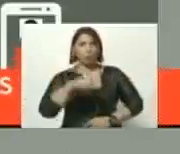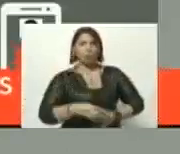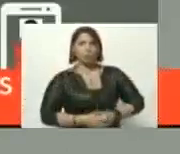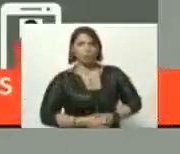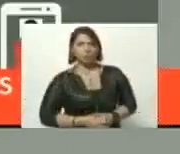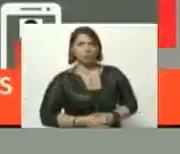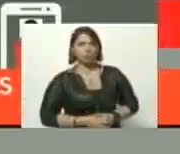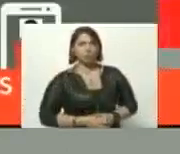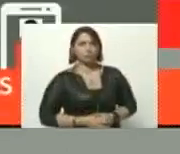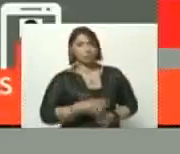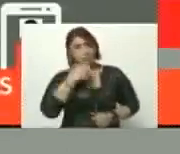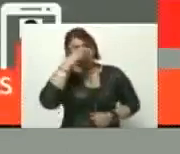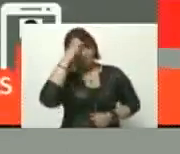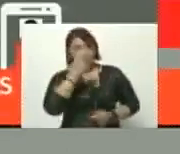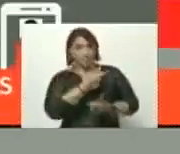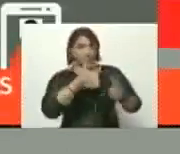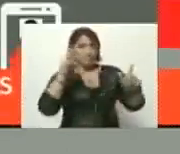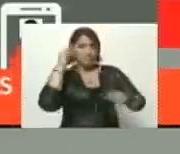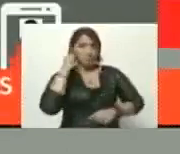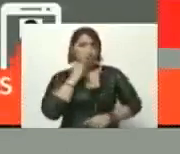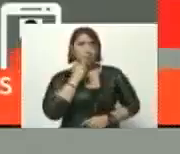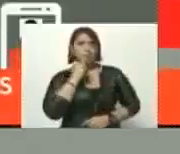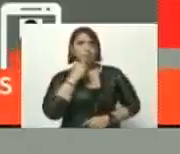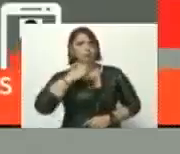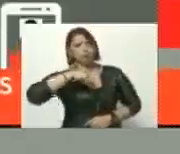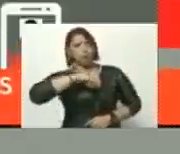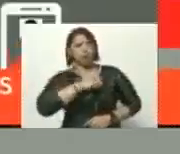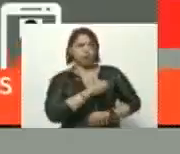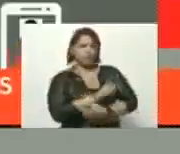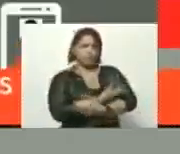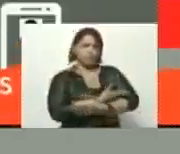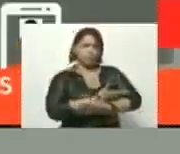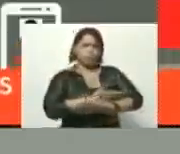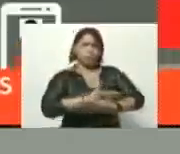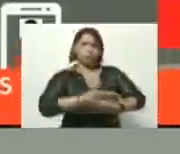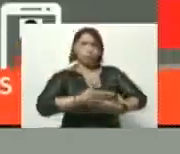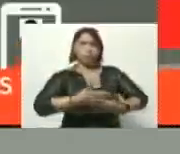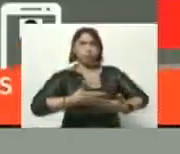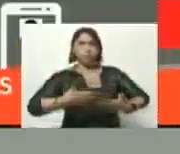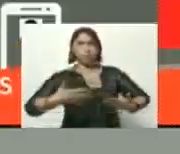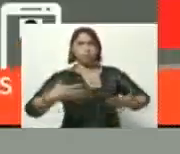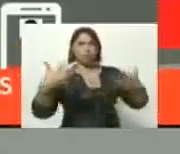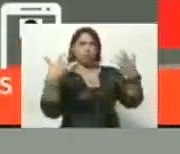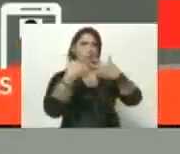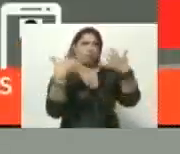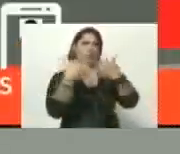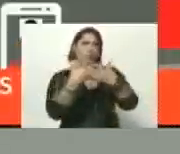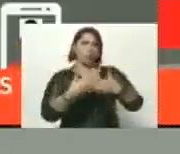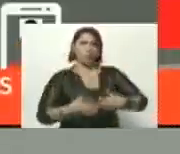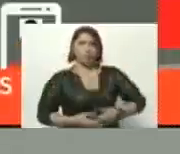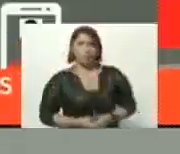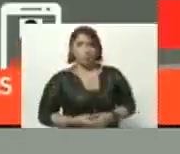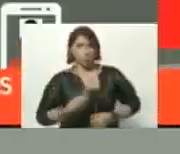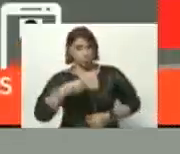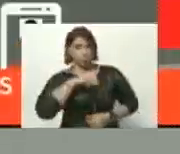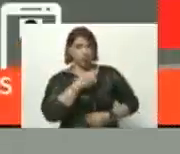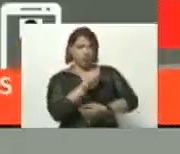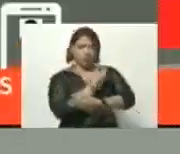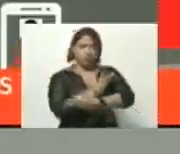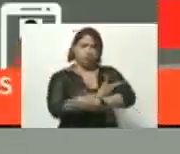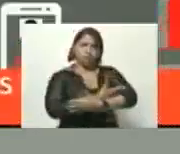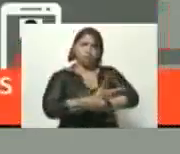gran padre Simón Bolívar. Por nuestras venas corre sangre de guerreros y de guerreras, por nuestras venas